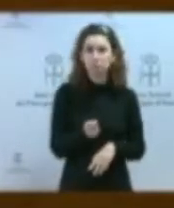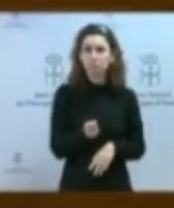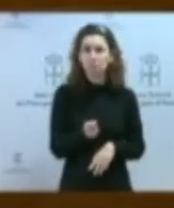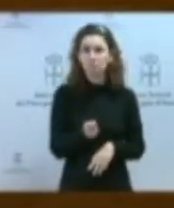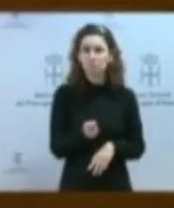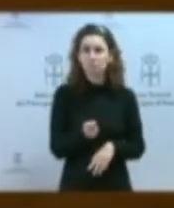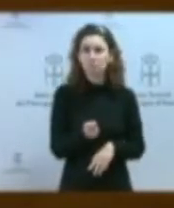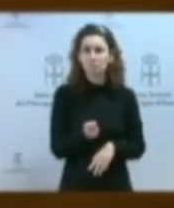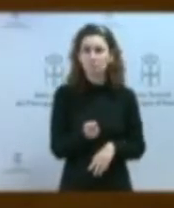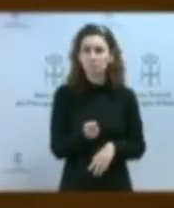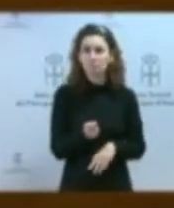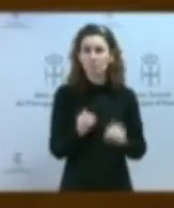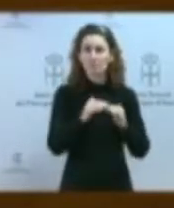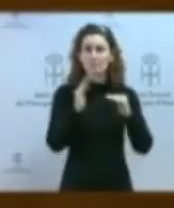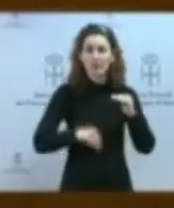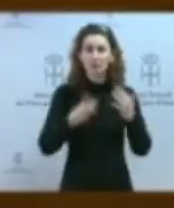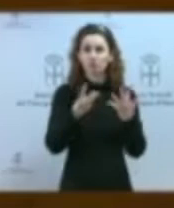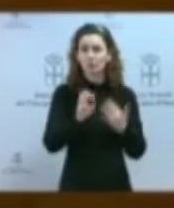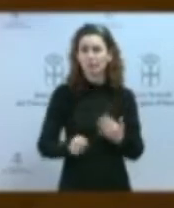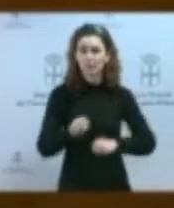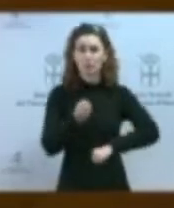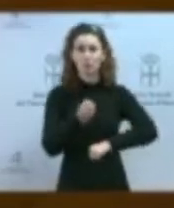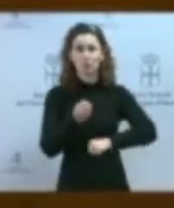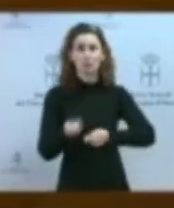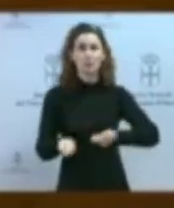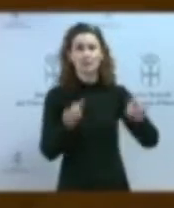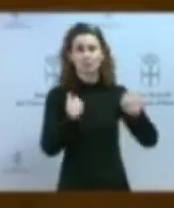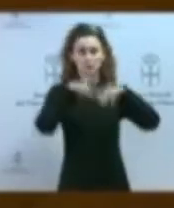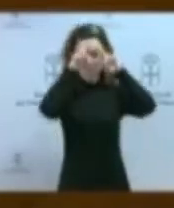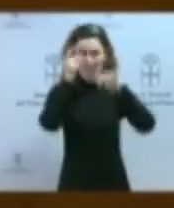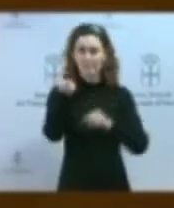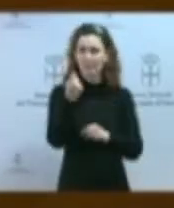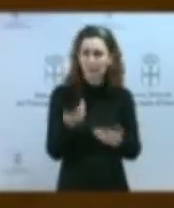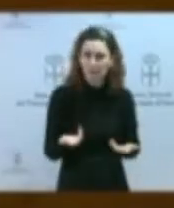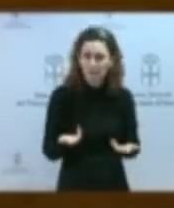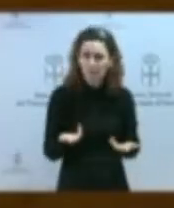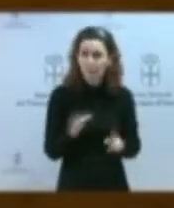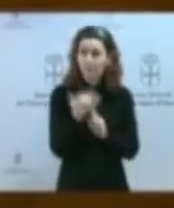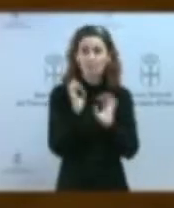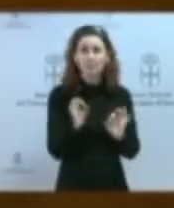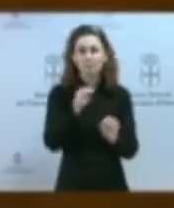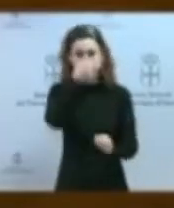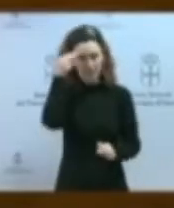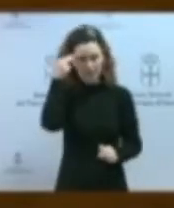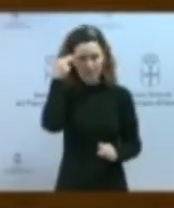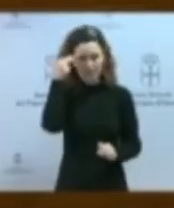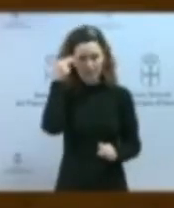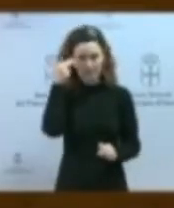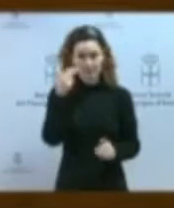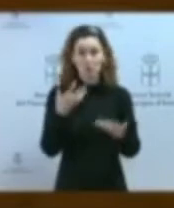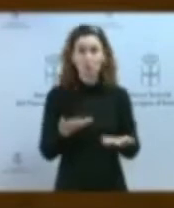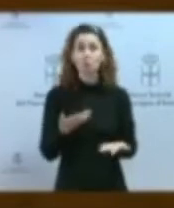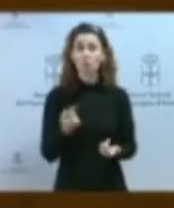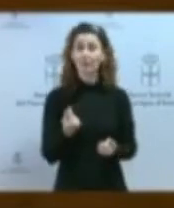un 8% de los ingresos hospitalarios que son más caros. Y esto mismo sucede con la salud mental. Cada dinero que invertimos en tratamientos, en